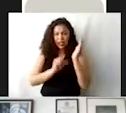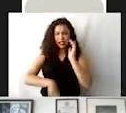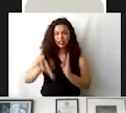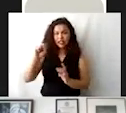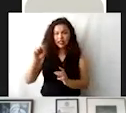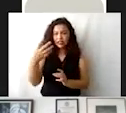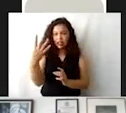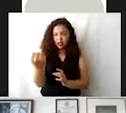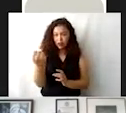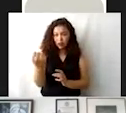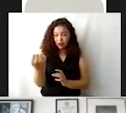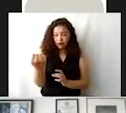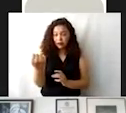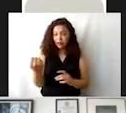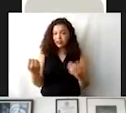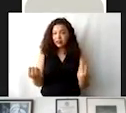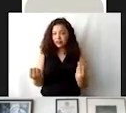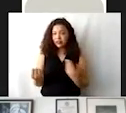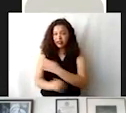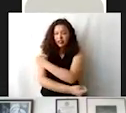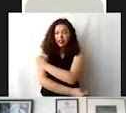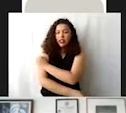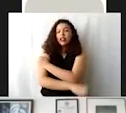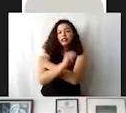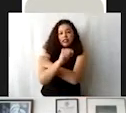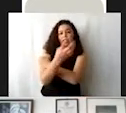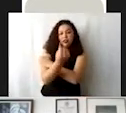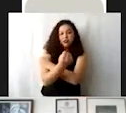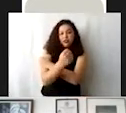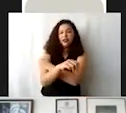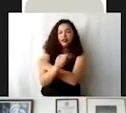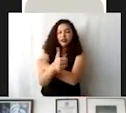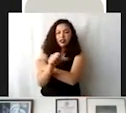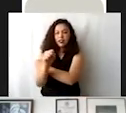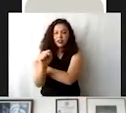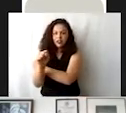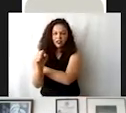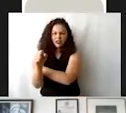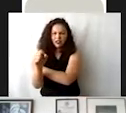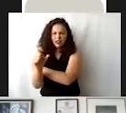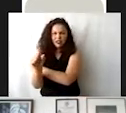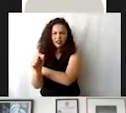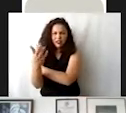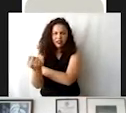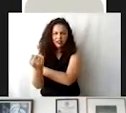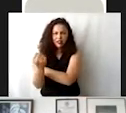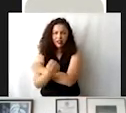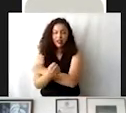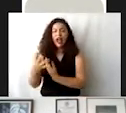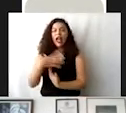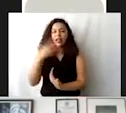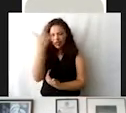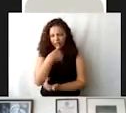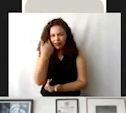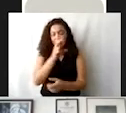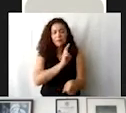69, ¿sí? Unas son las del 69 y otras son del 69. Pudiera ser una verificación, ¿sí?